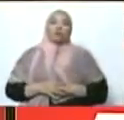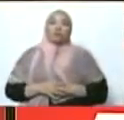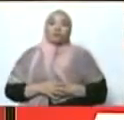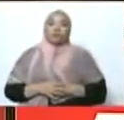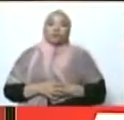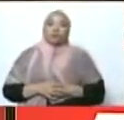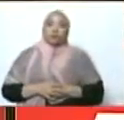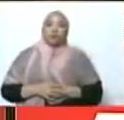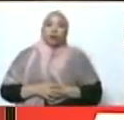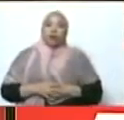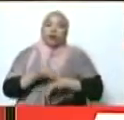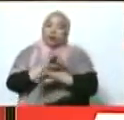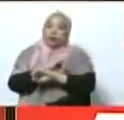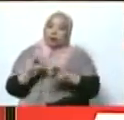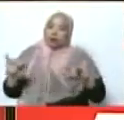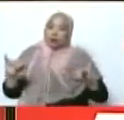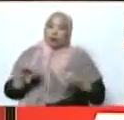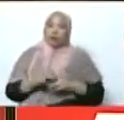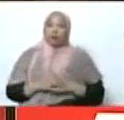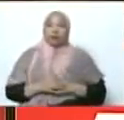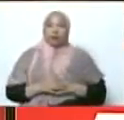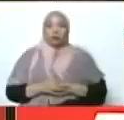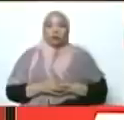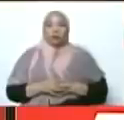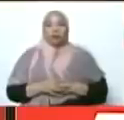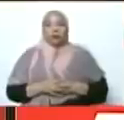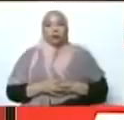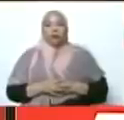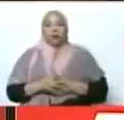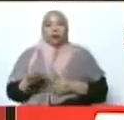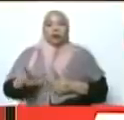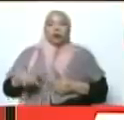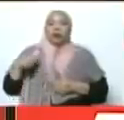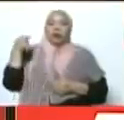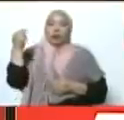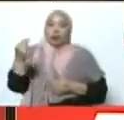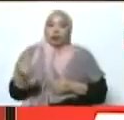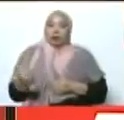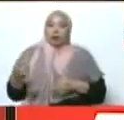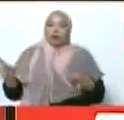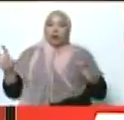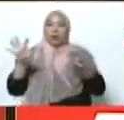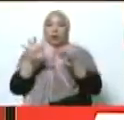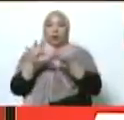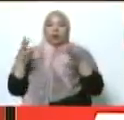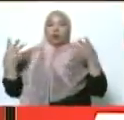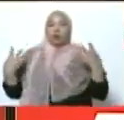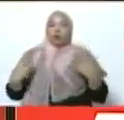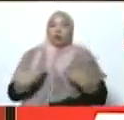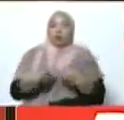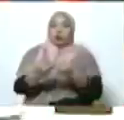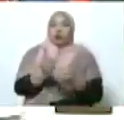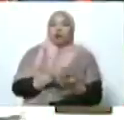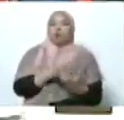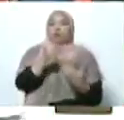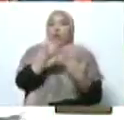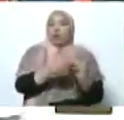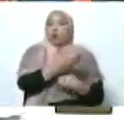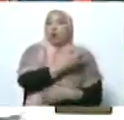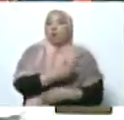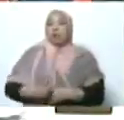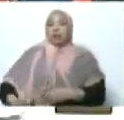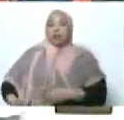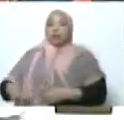Bueno, esa ha sido la después de reuniones con el compañero presidente y el alto mando